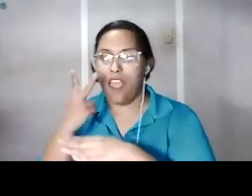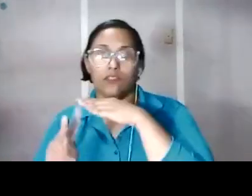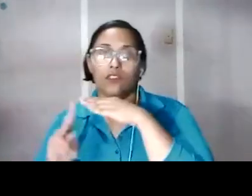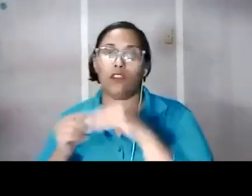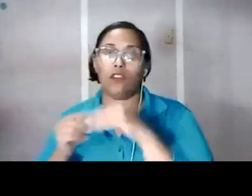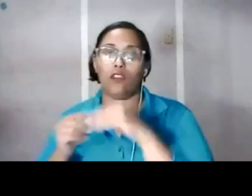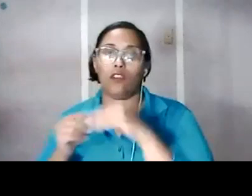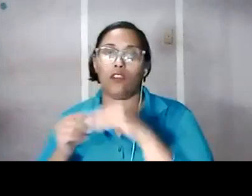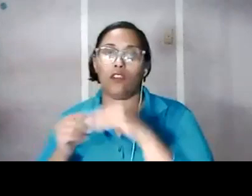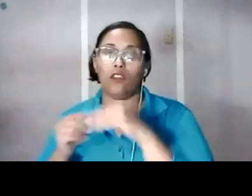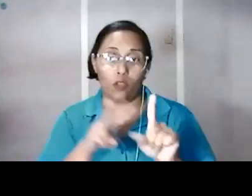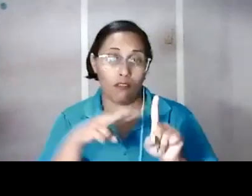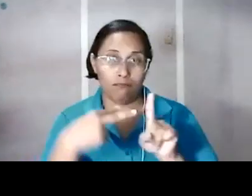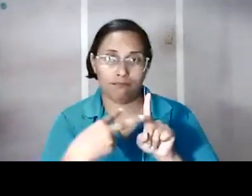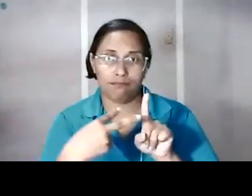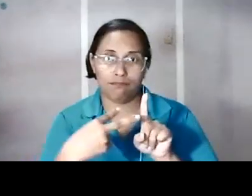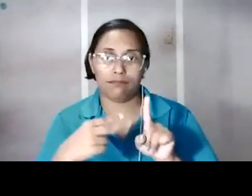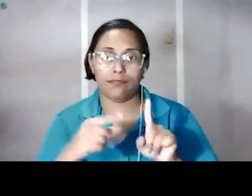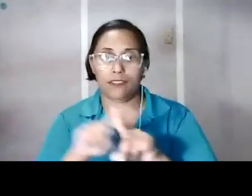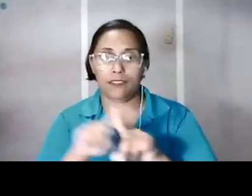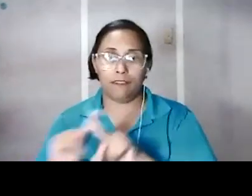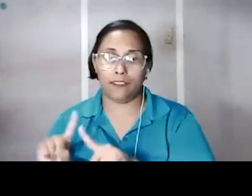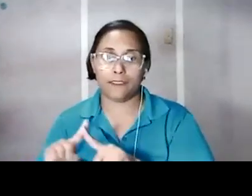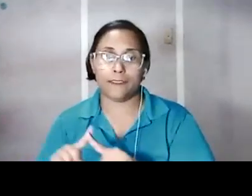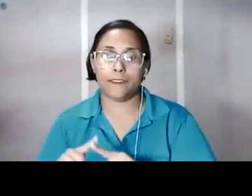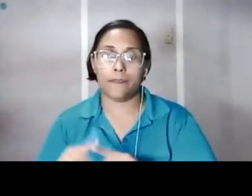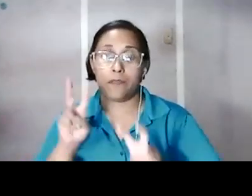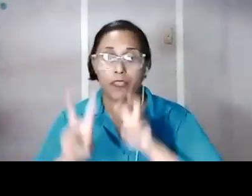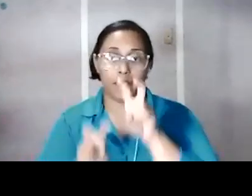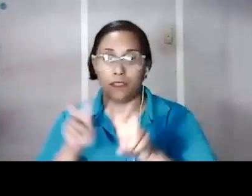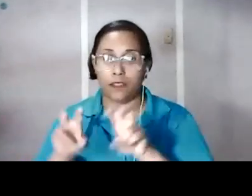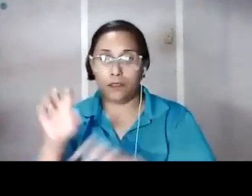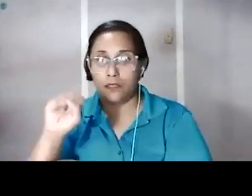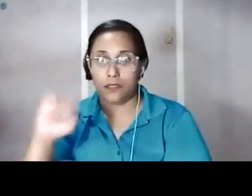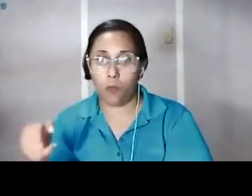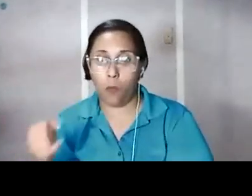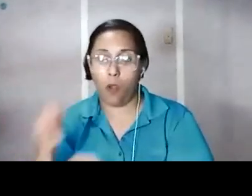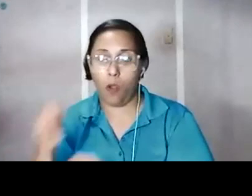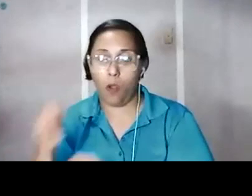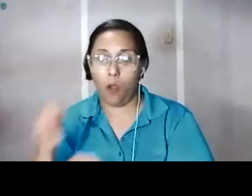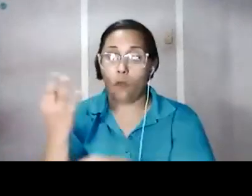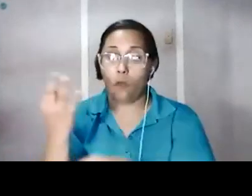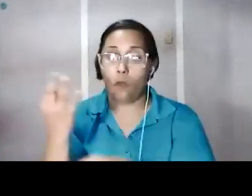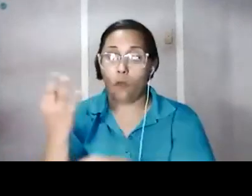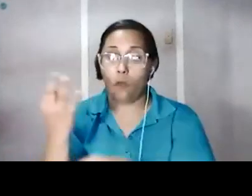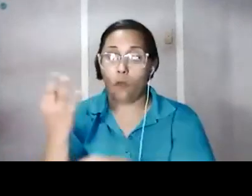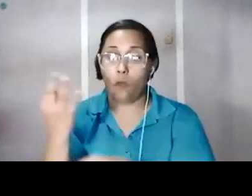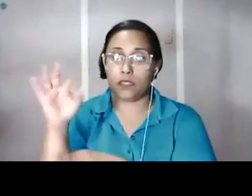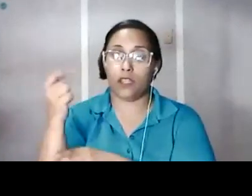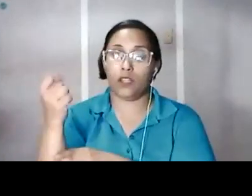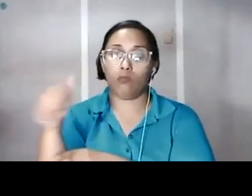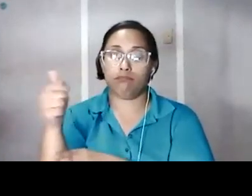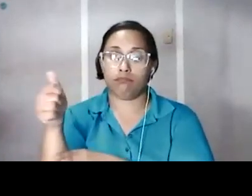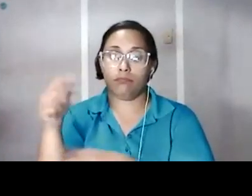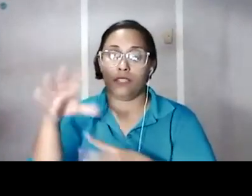entre otras cosas. El Carnaval de San Juan durante la década de 1910 encontramos que era